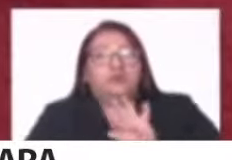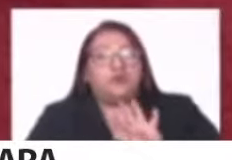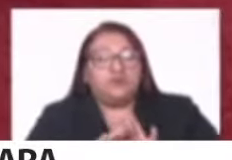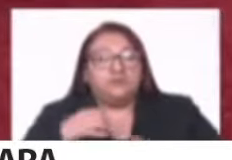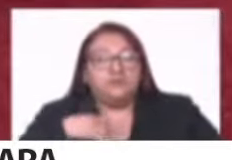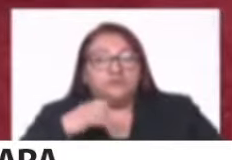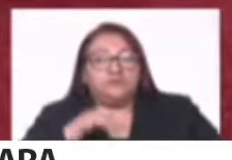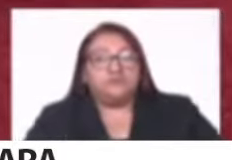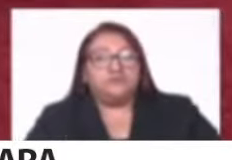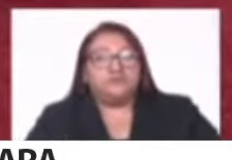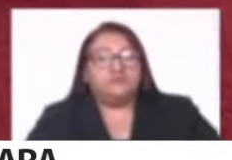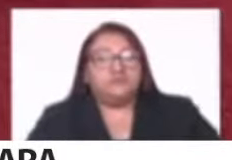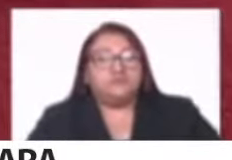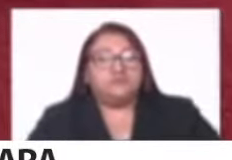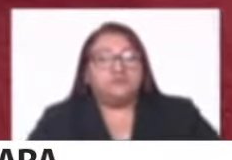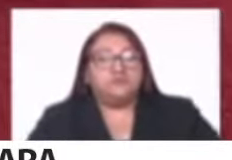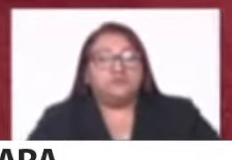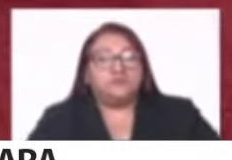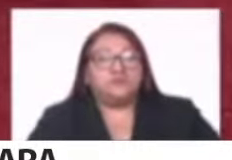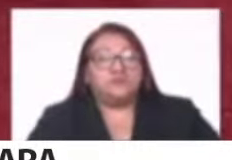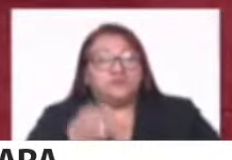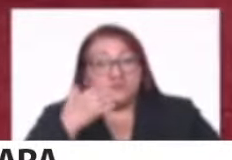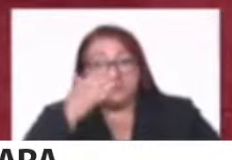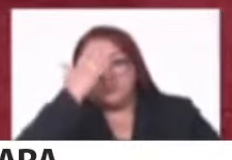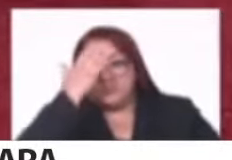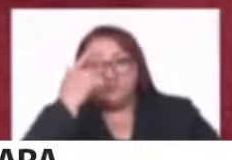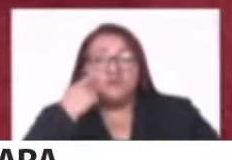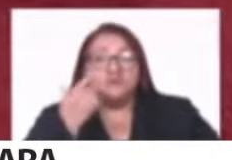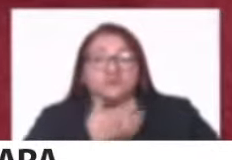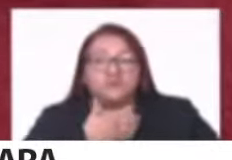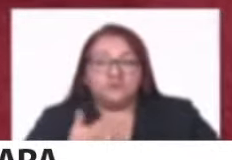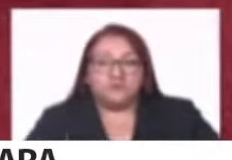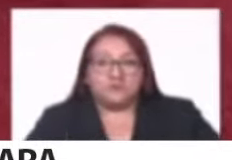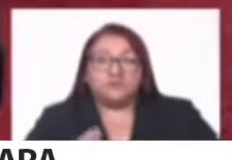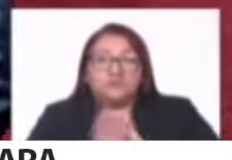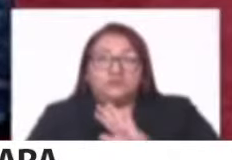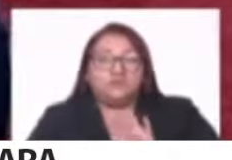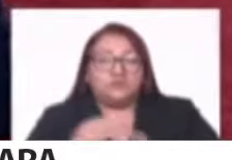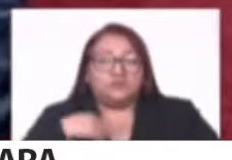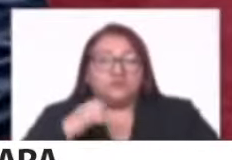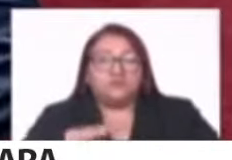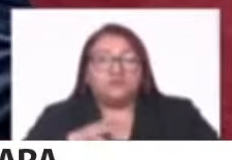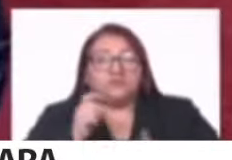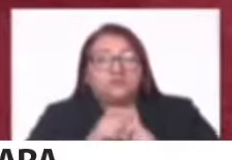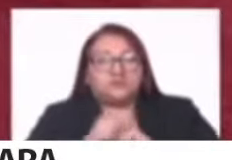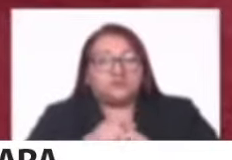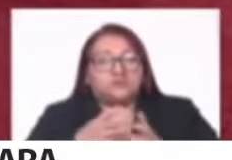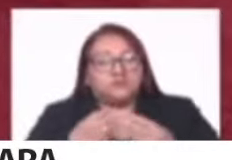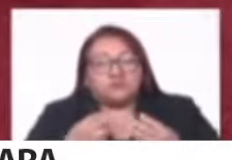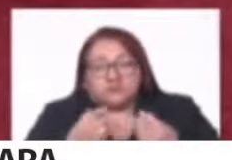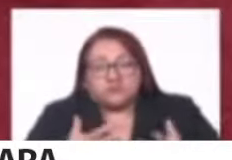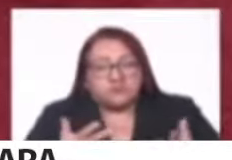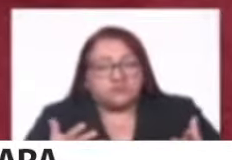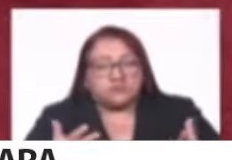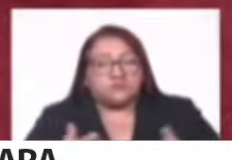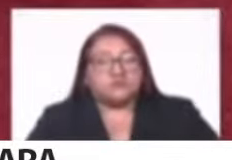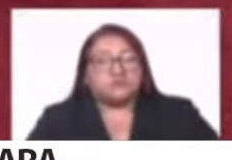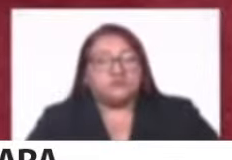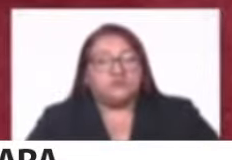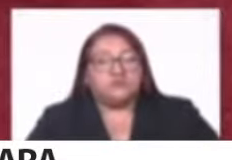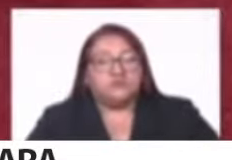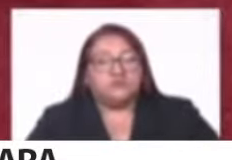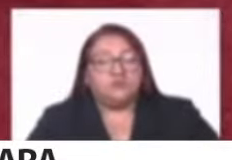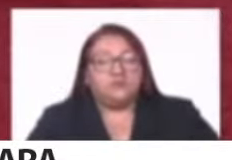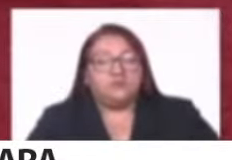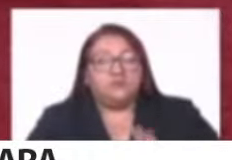social. Como sabemos, señor presidente, la protección social es un término con mucho contenido y el